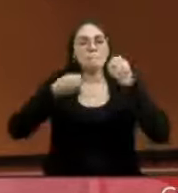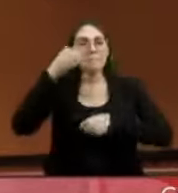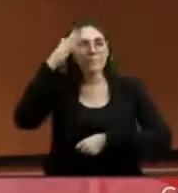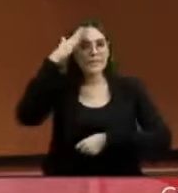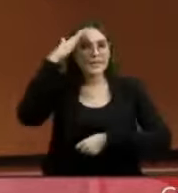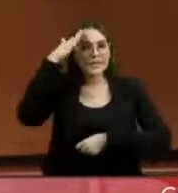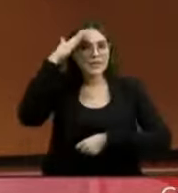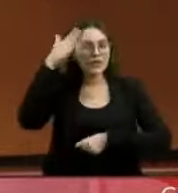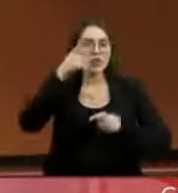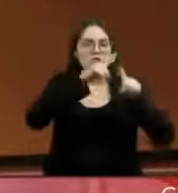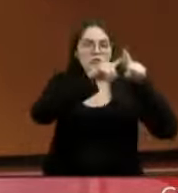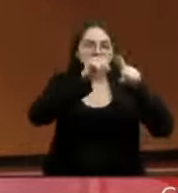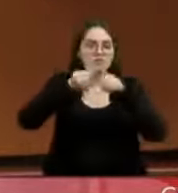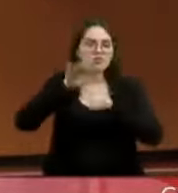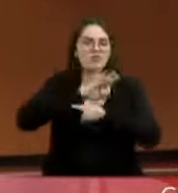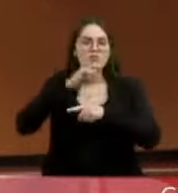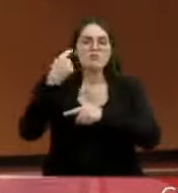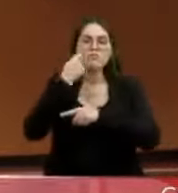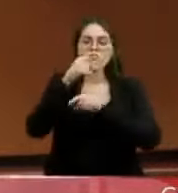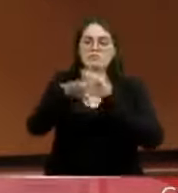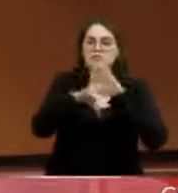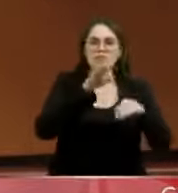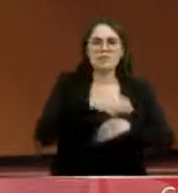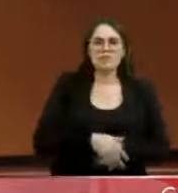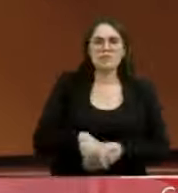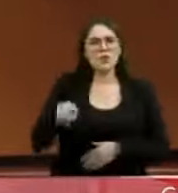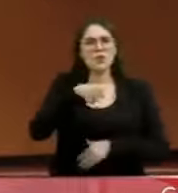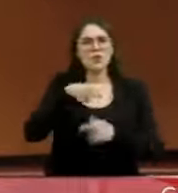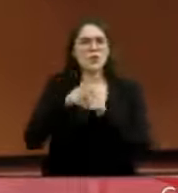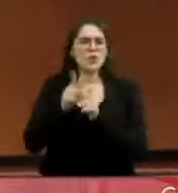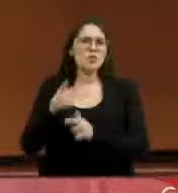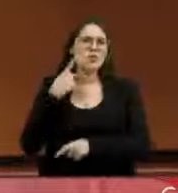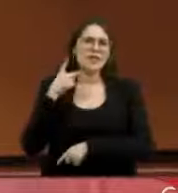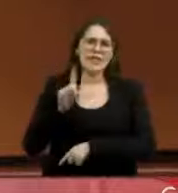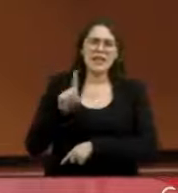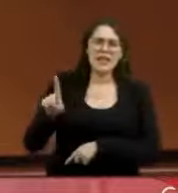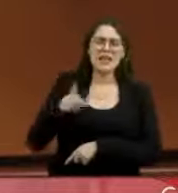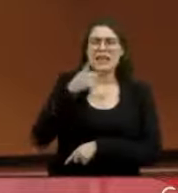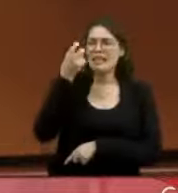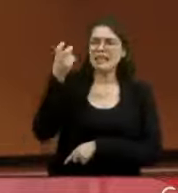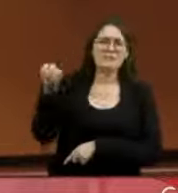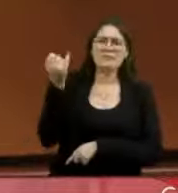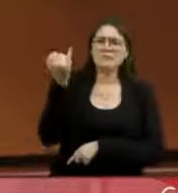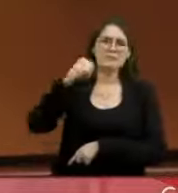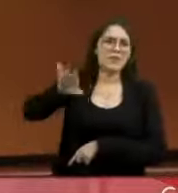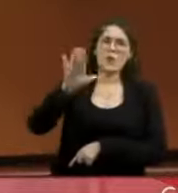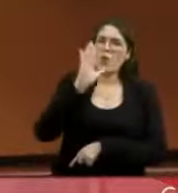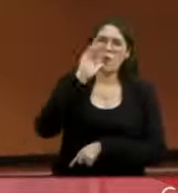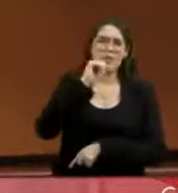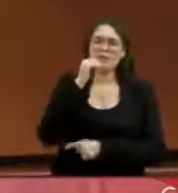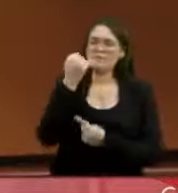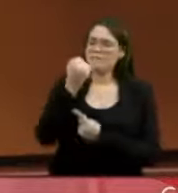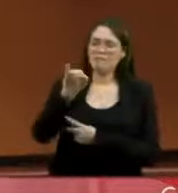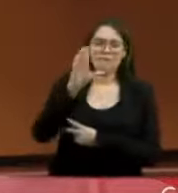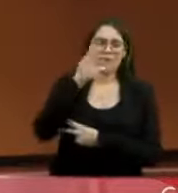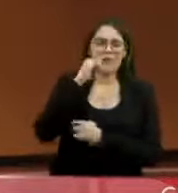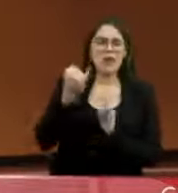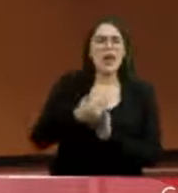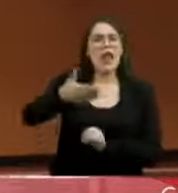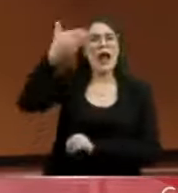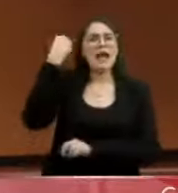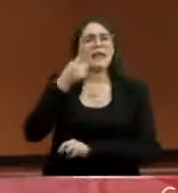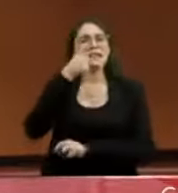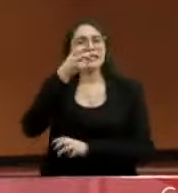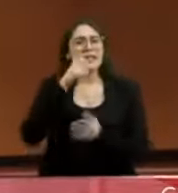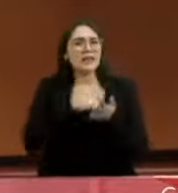Corte. La derecha ha dicho que eso no es posible, como decía que no iba a ser posible hacer el Aeropuerto